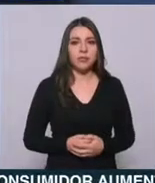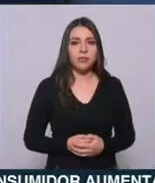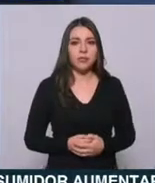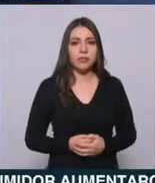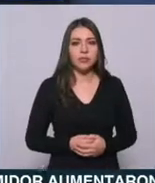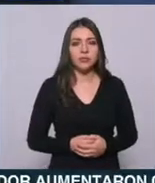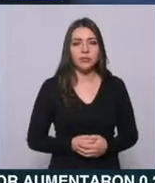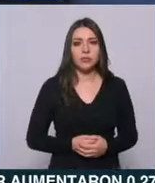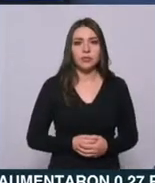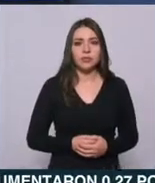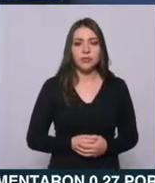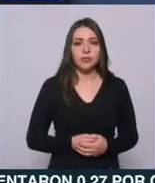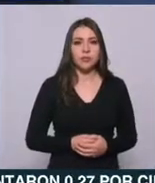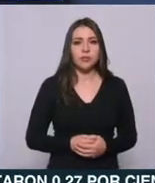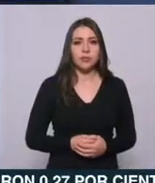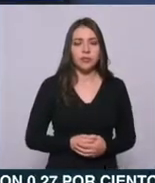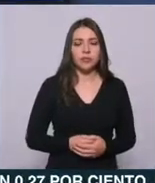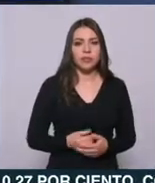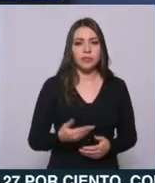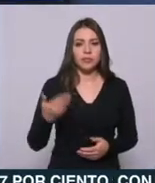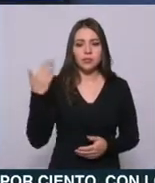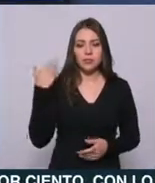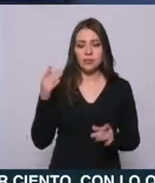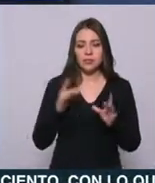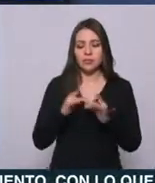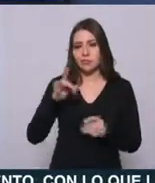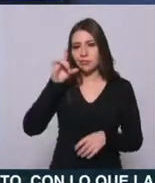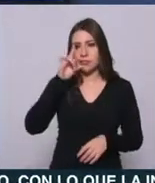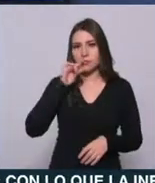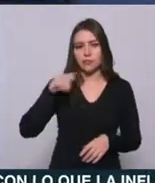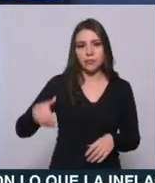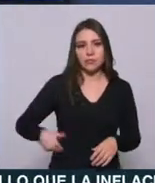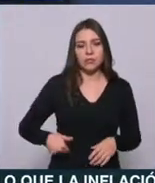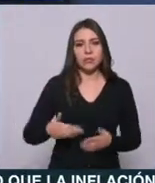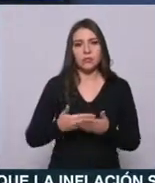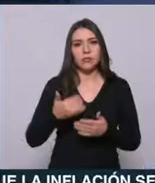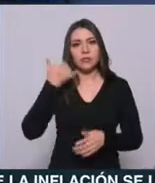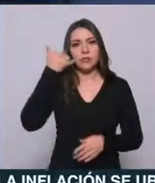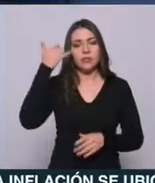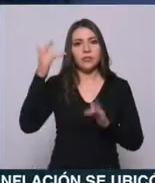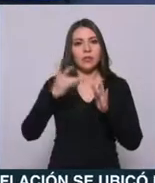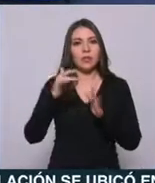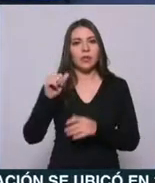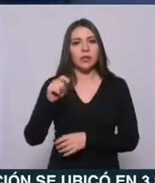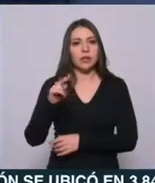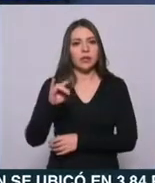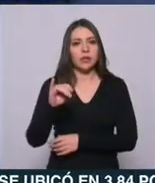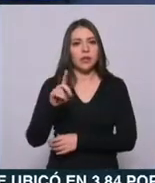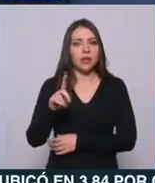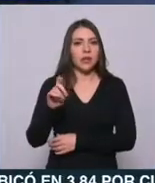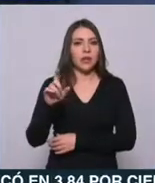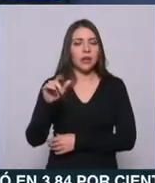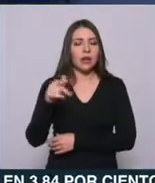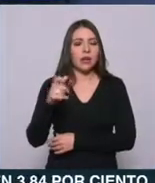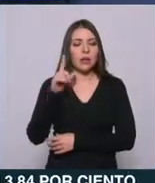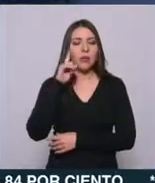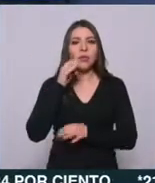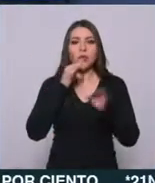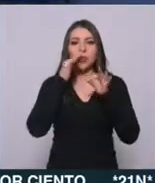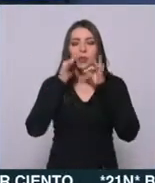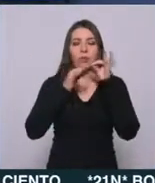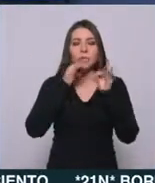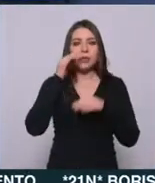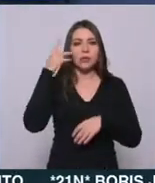Con un reporte sobre los últimos detalles de este lamentable caso, saludamos en la línea telefónica a Astrid del Ángel de Noticias del Sistema Michoacano de Radio